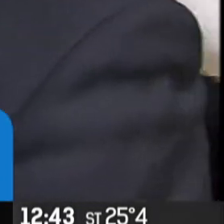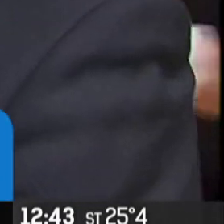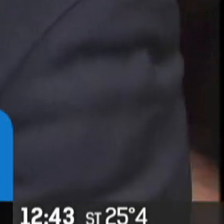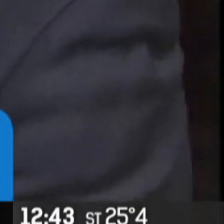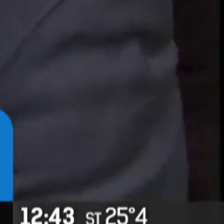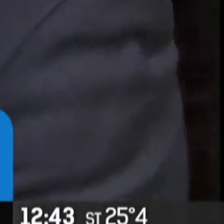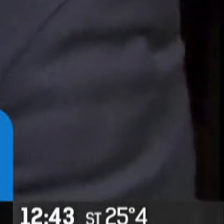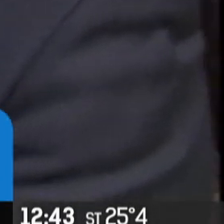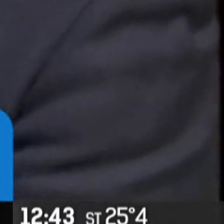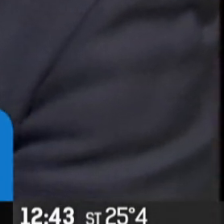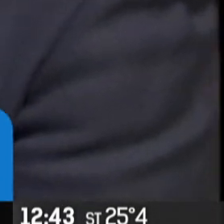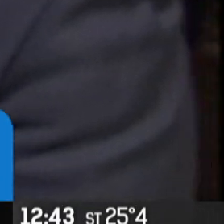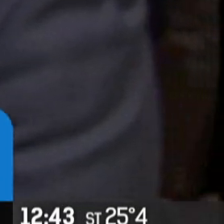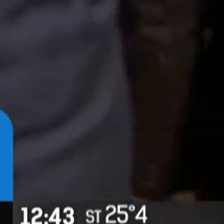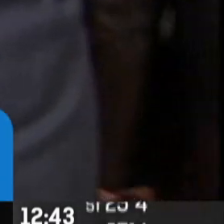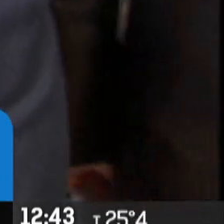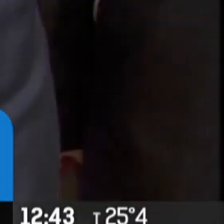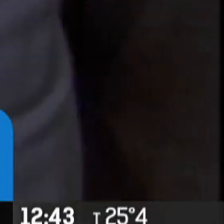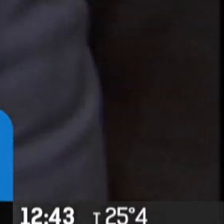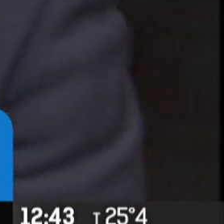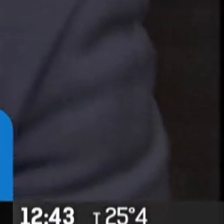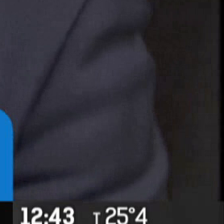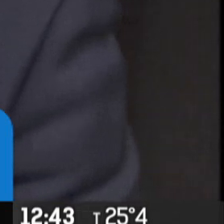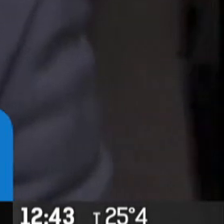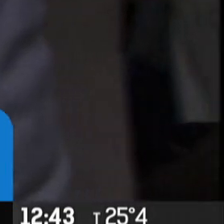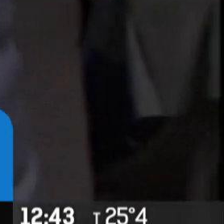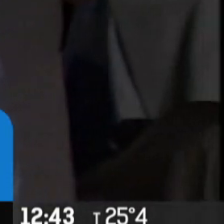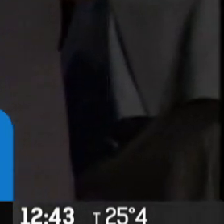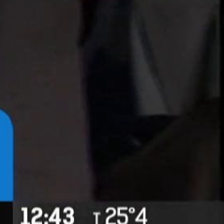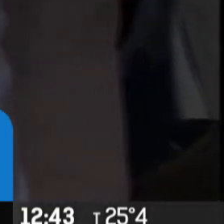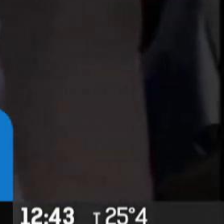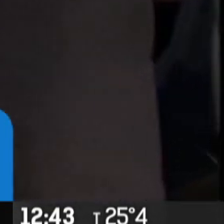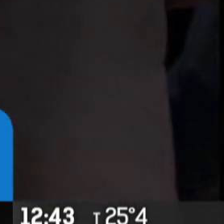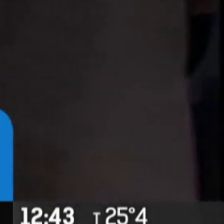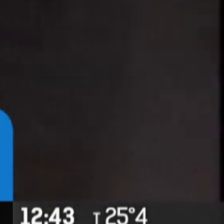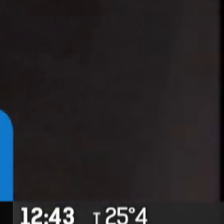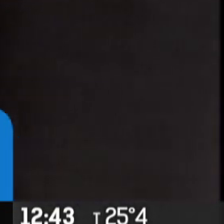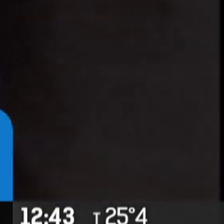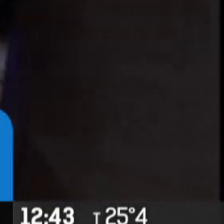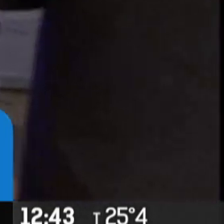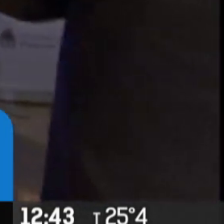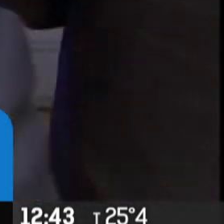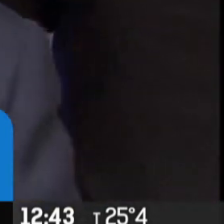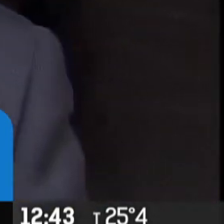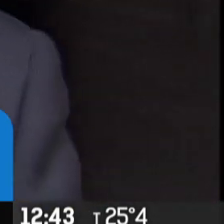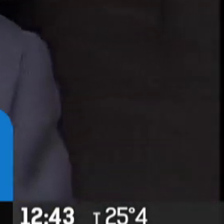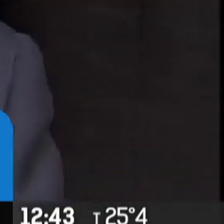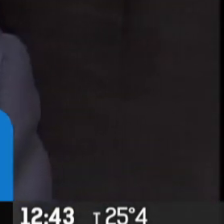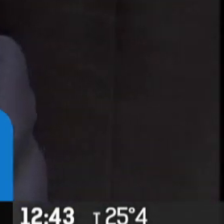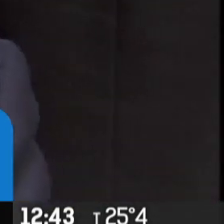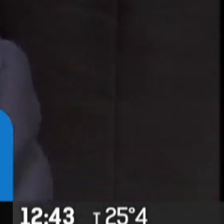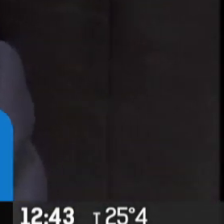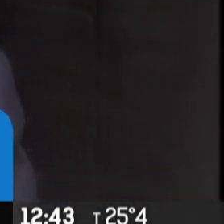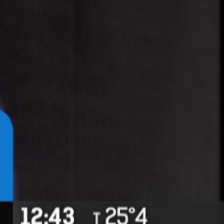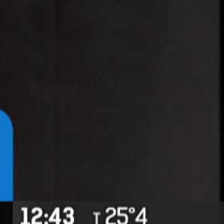de la liga española de fútbol florentino villabona florentino cuéntenos cuáles son las pautas que españa planteó en la firma de este acuerdo para